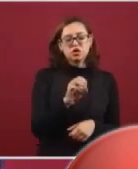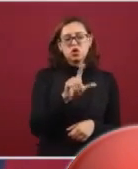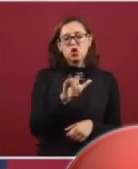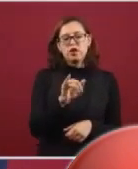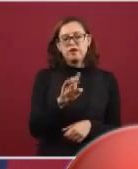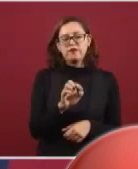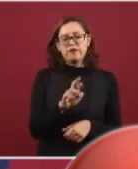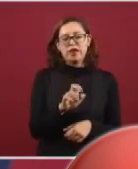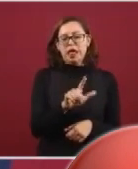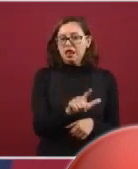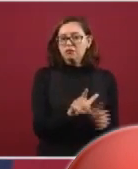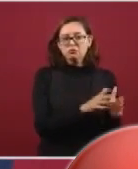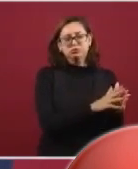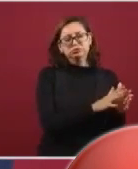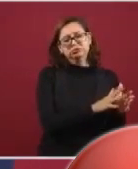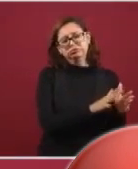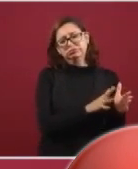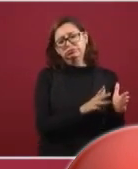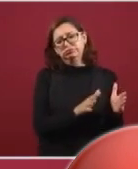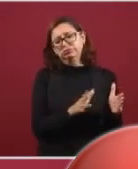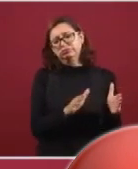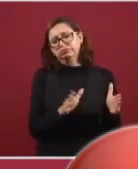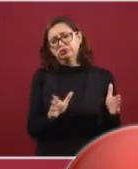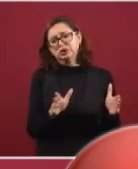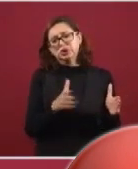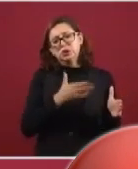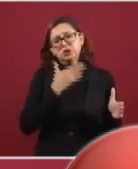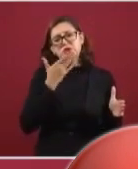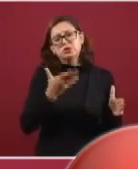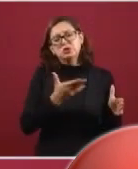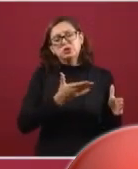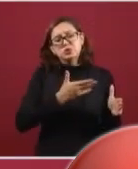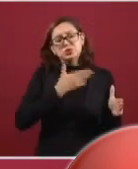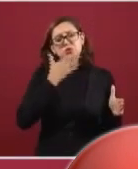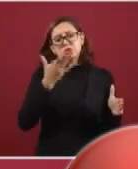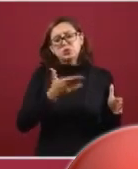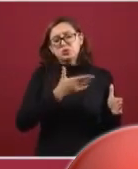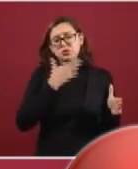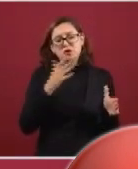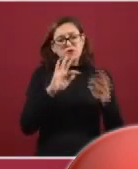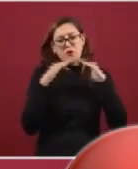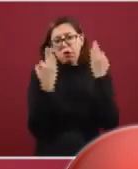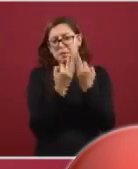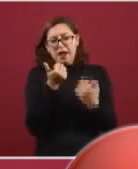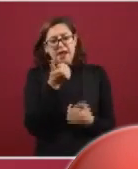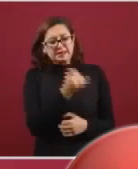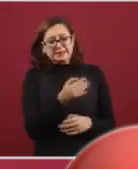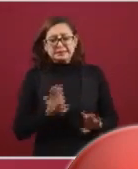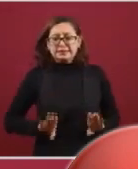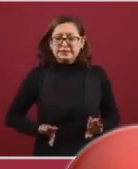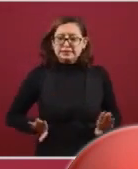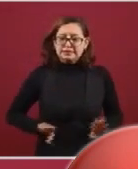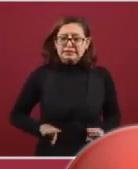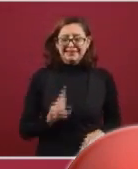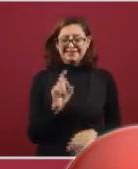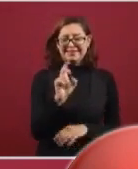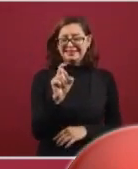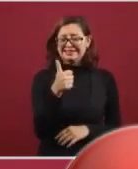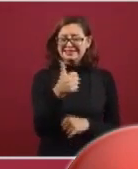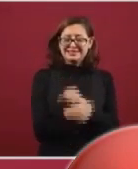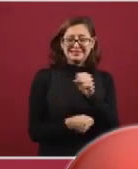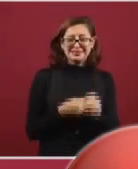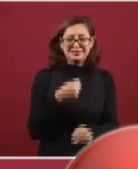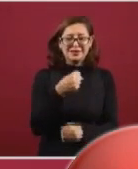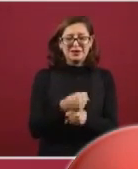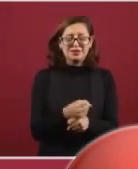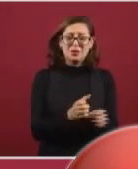neoliberal o de aplicación del modelo neoliberal, y en 36 años